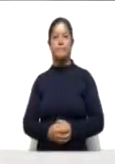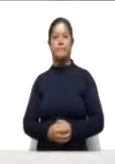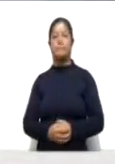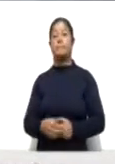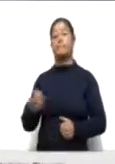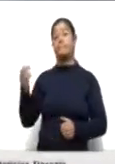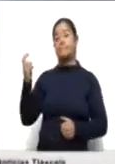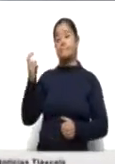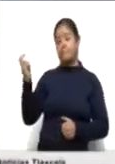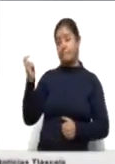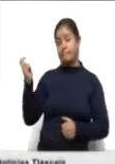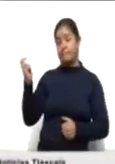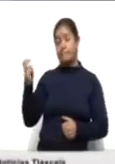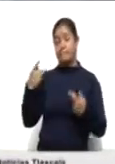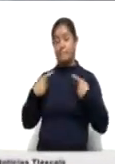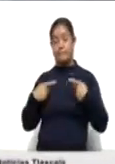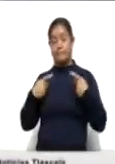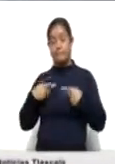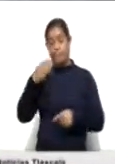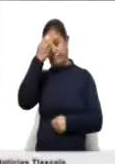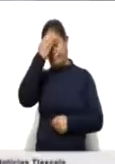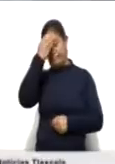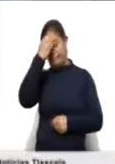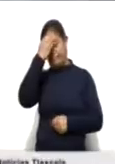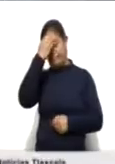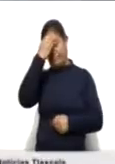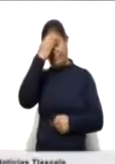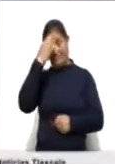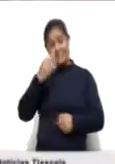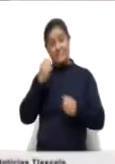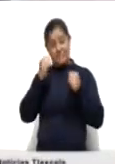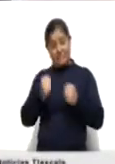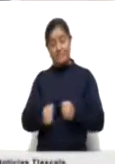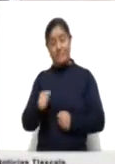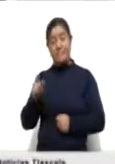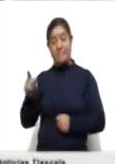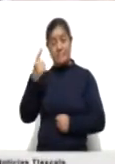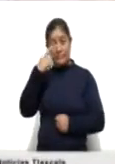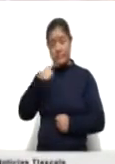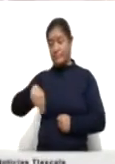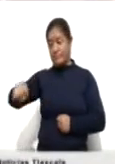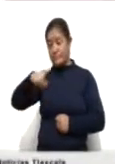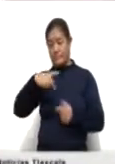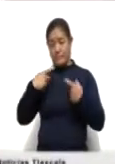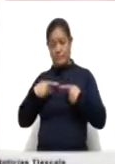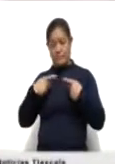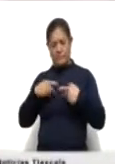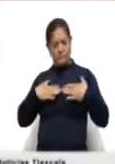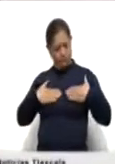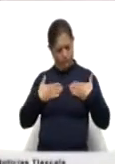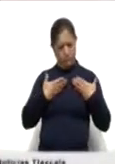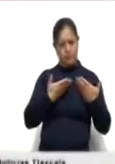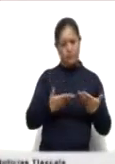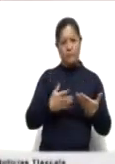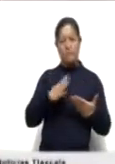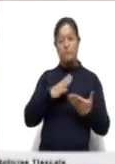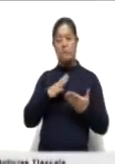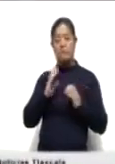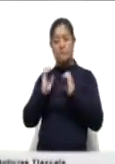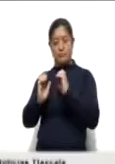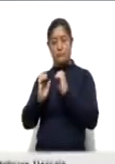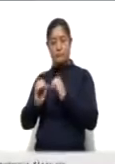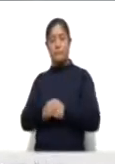Conductores de taxi de San Pablo del Monte afirman que para dar certidumbre a sus clientes han mantenido activas las medidas sanitarias. Álvaro Tlatempa